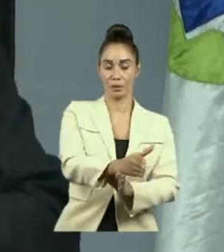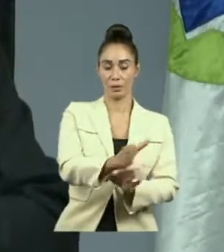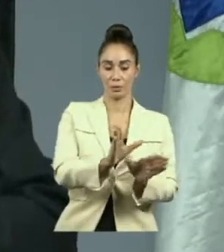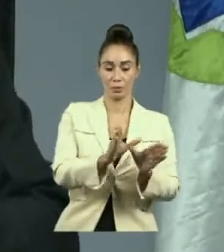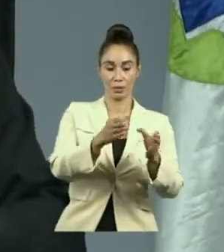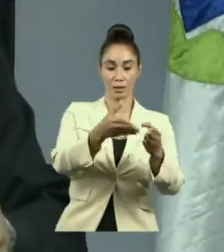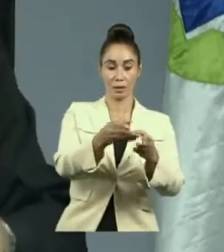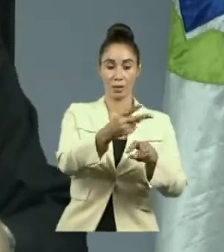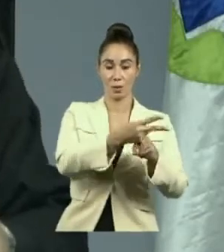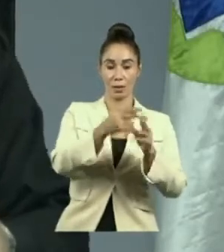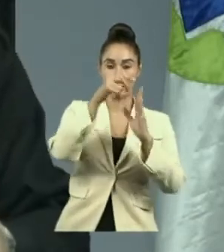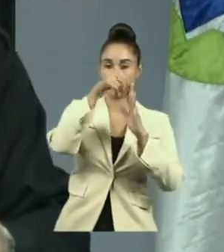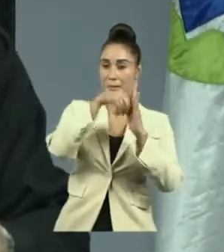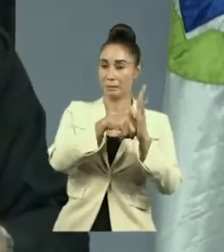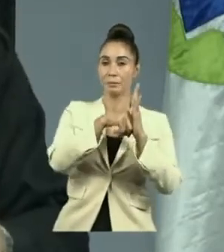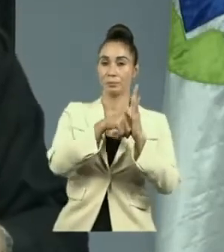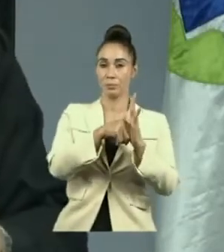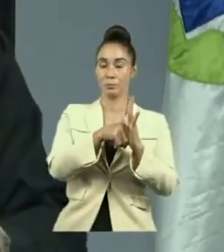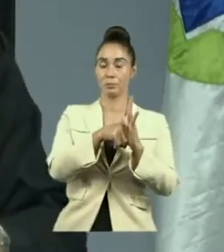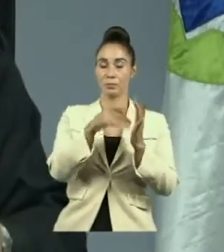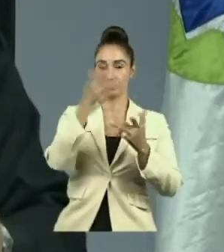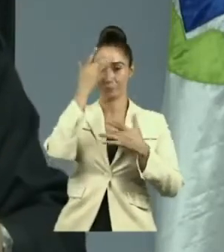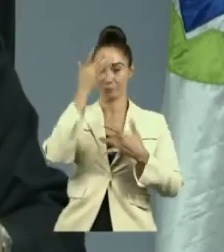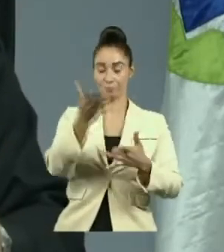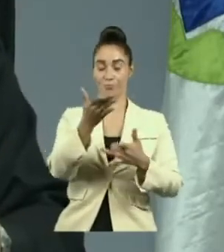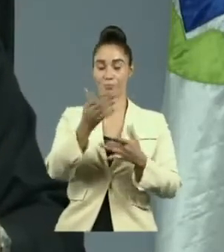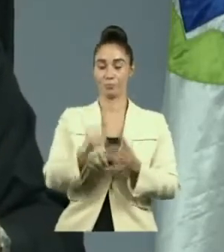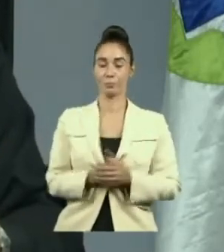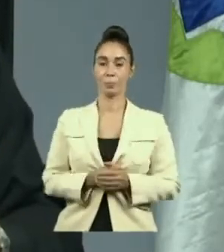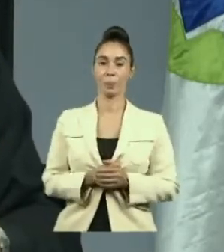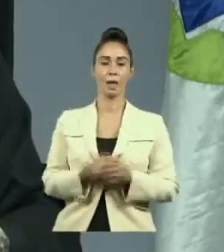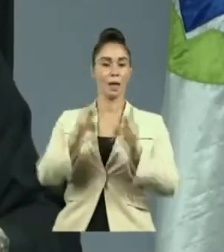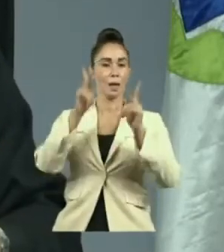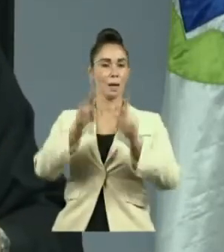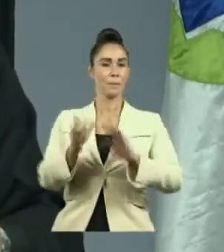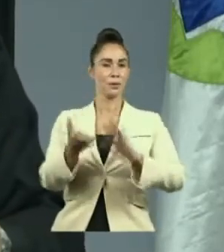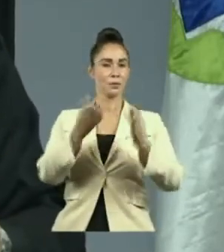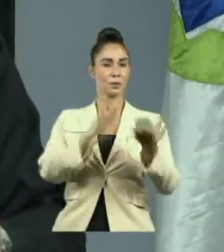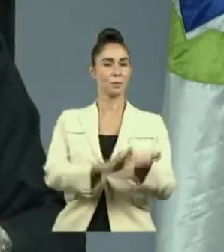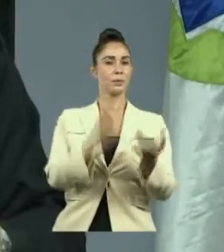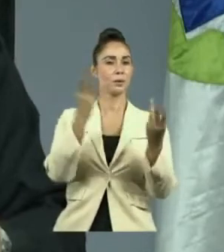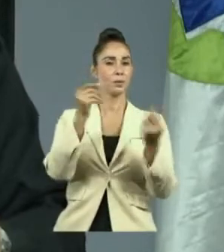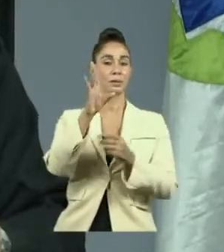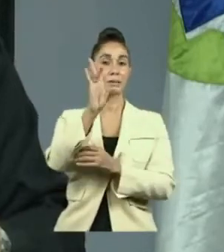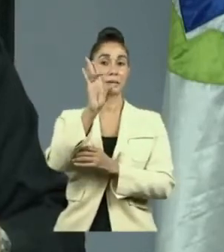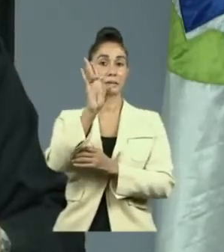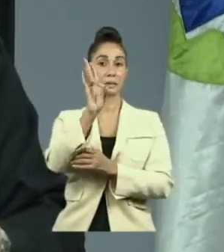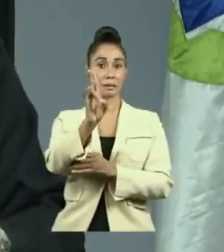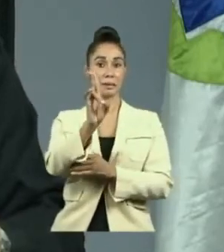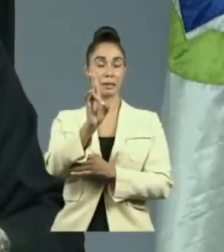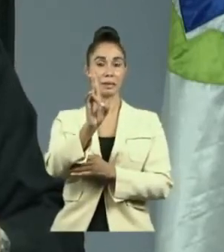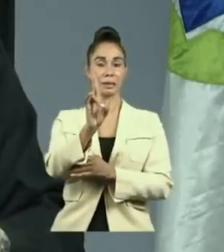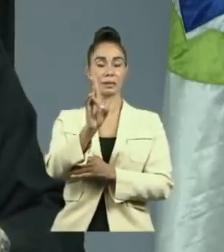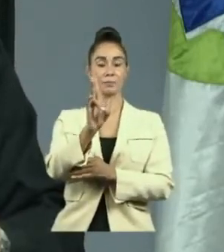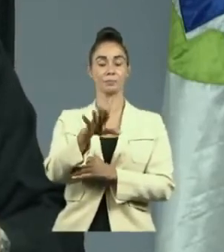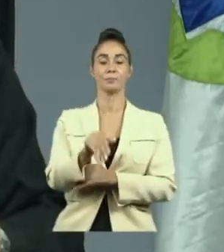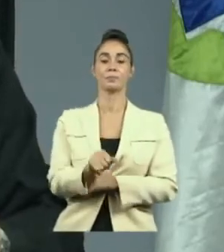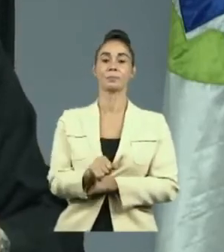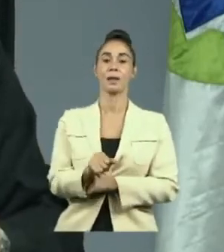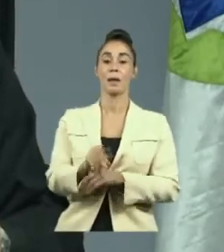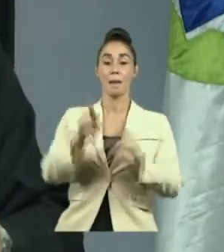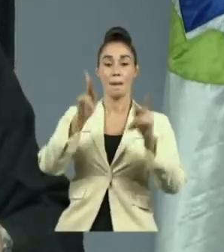música tenemos el número de fallecidos 7 y el total de altas